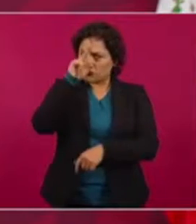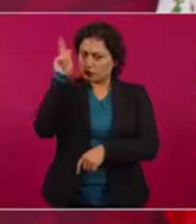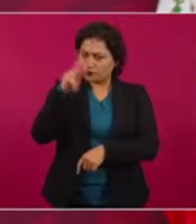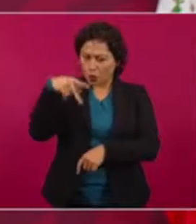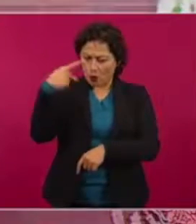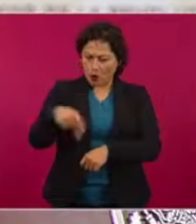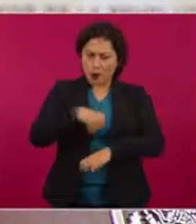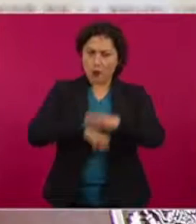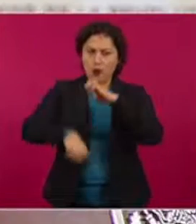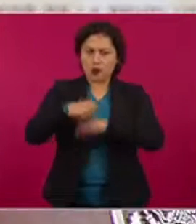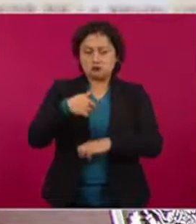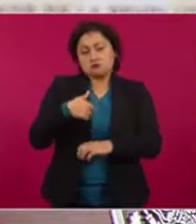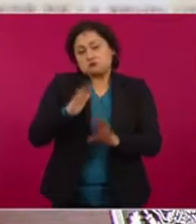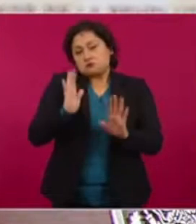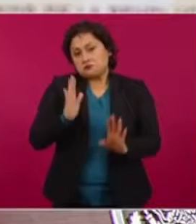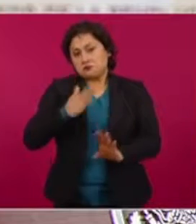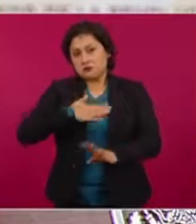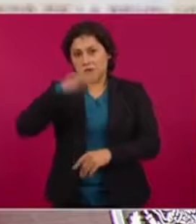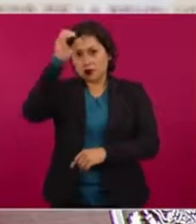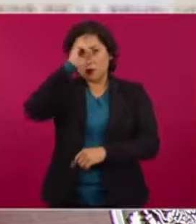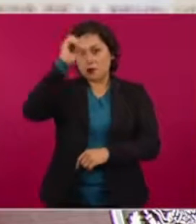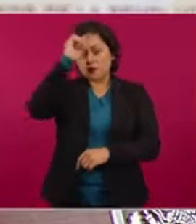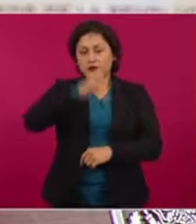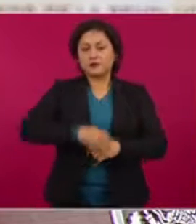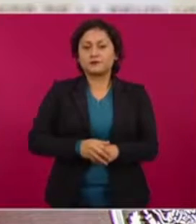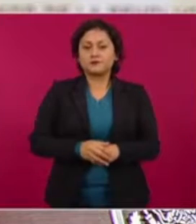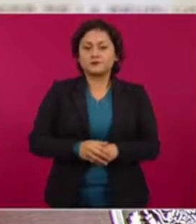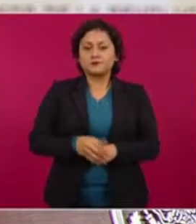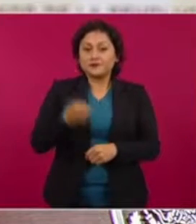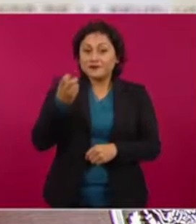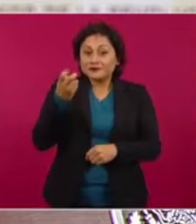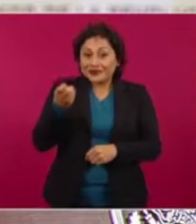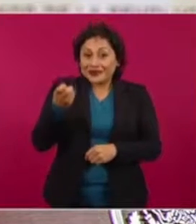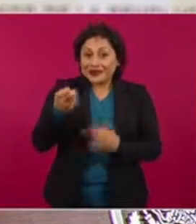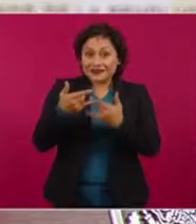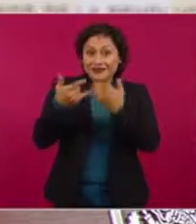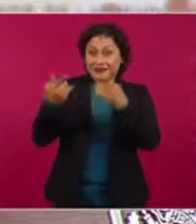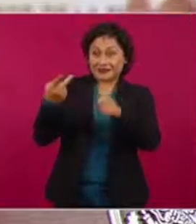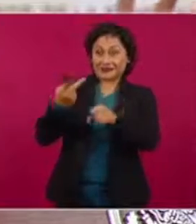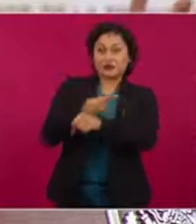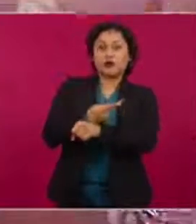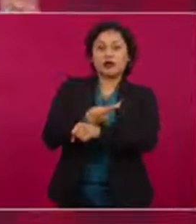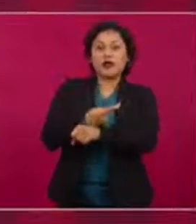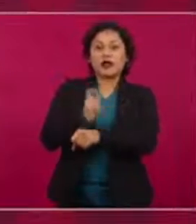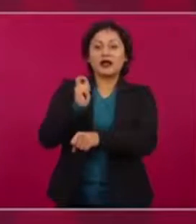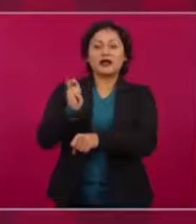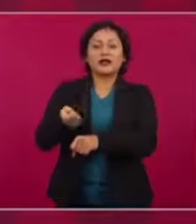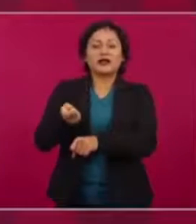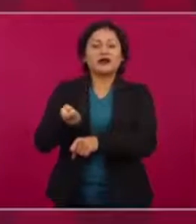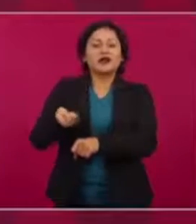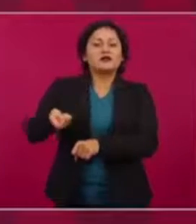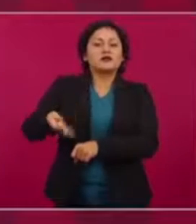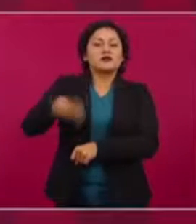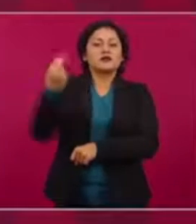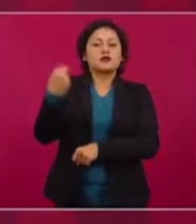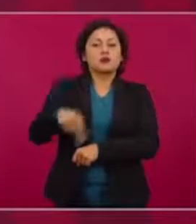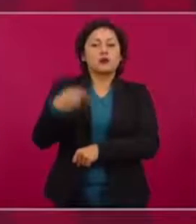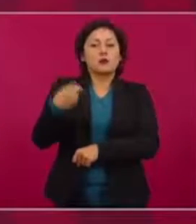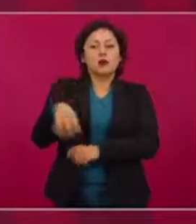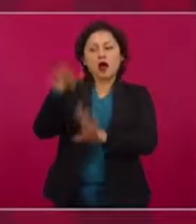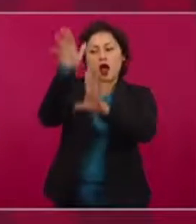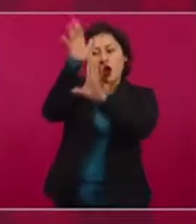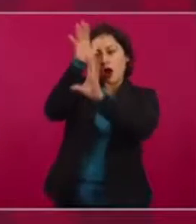Se le llamó el Pacto de la Embajada al acuerdo donde se reúnen todos